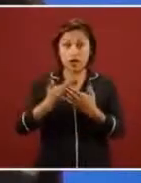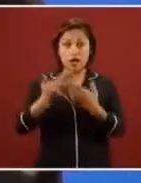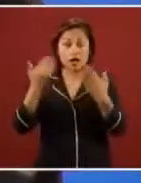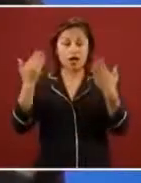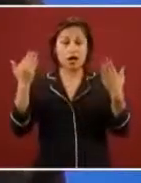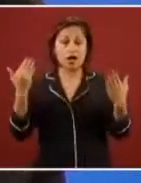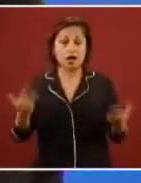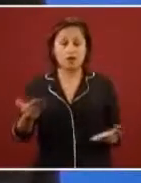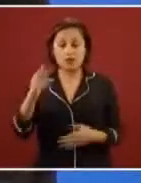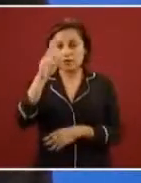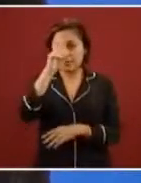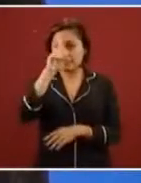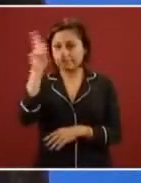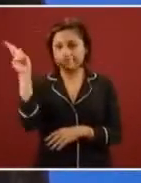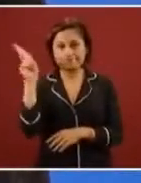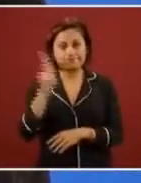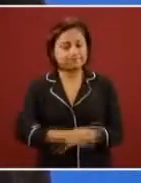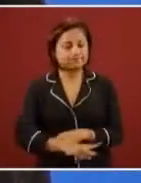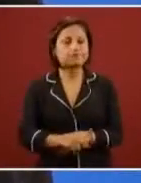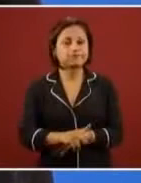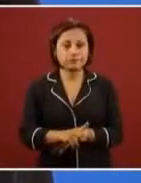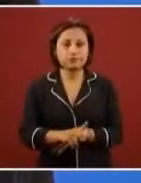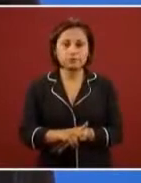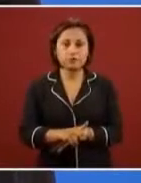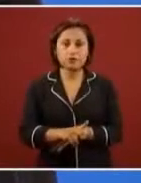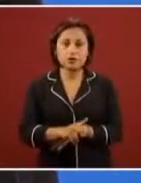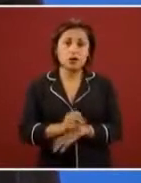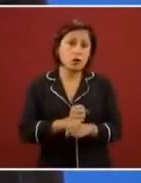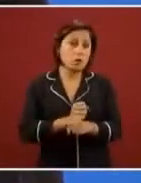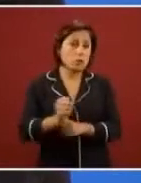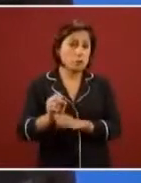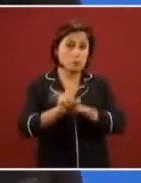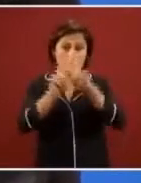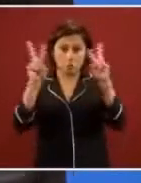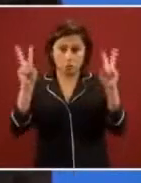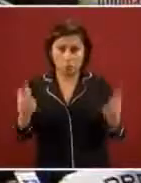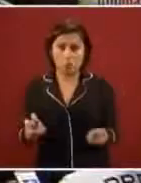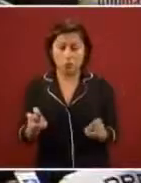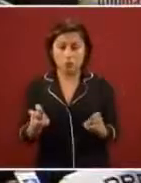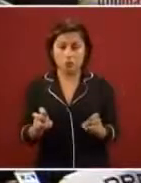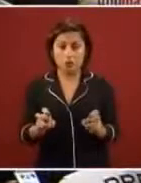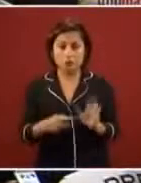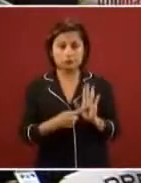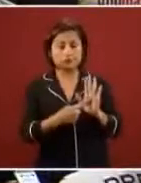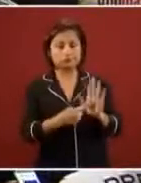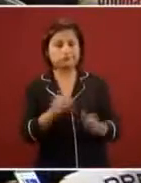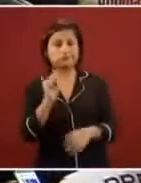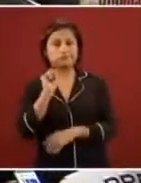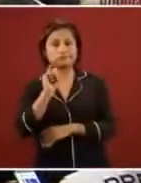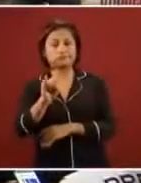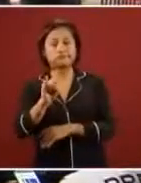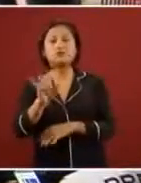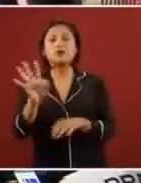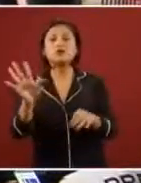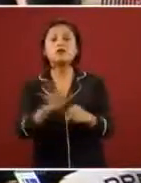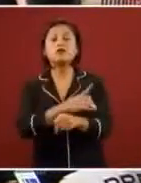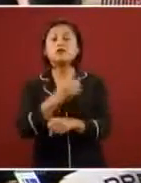estos hechos lamentables de violencia. Entonces, porque la violencia